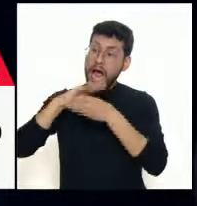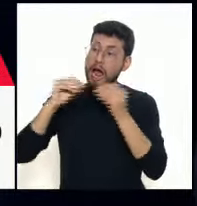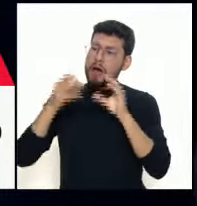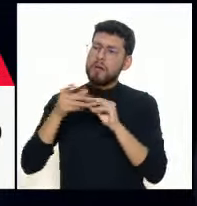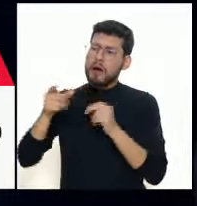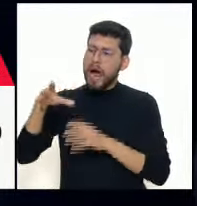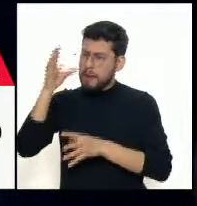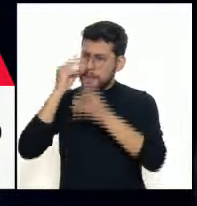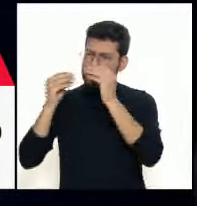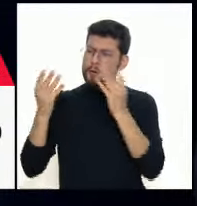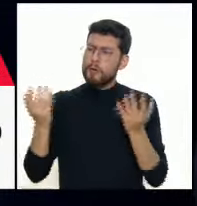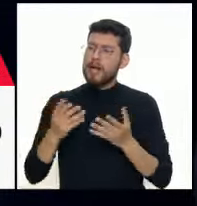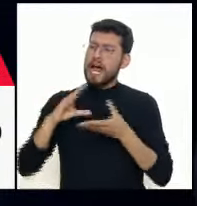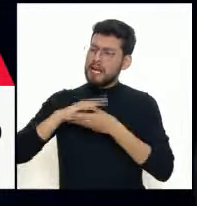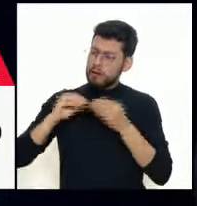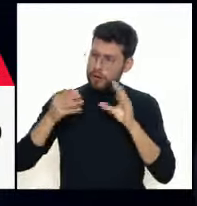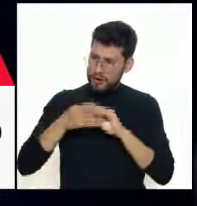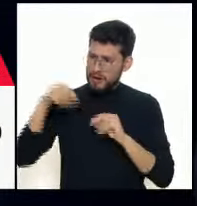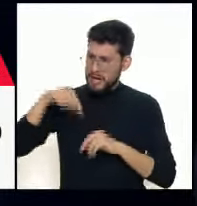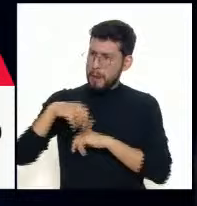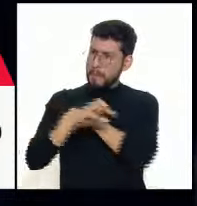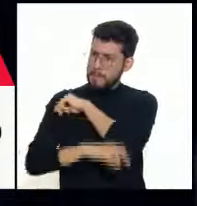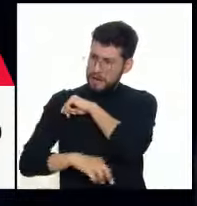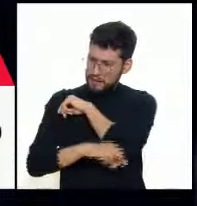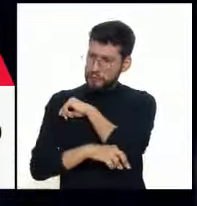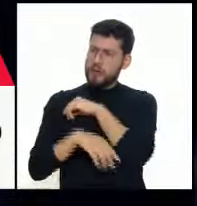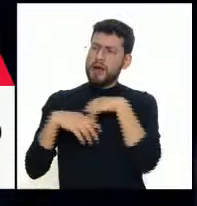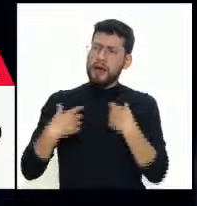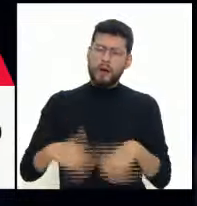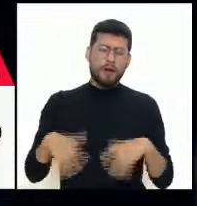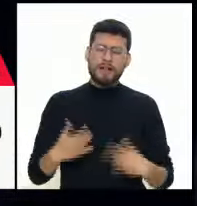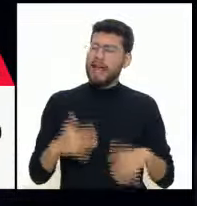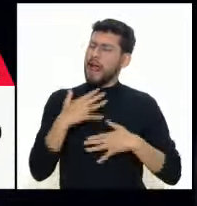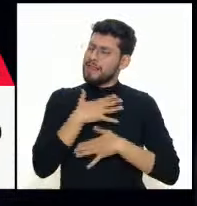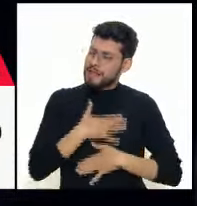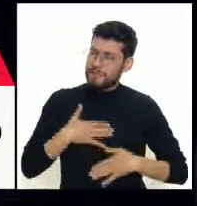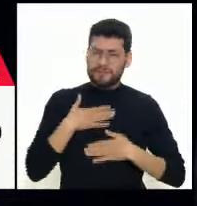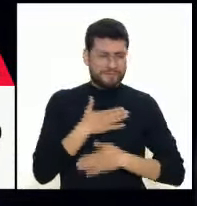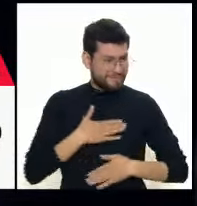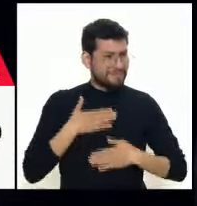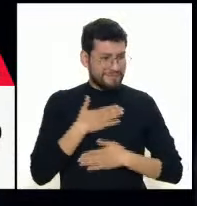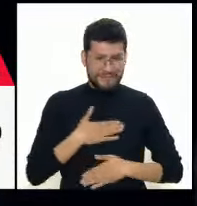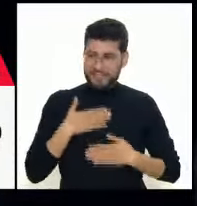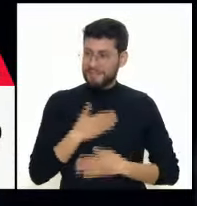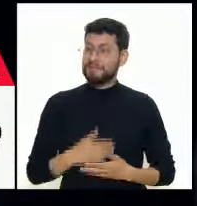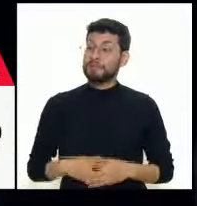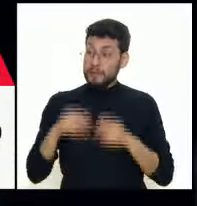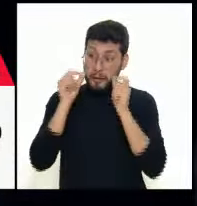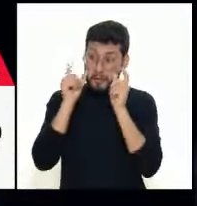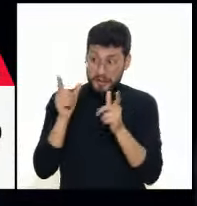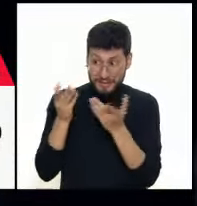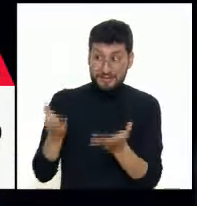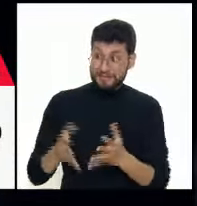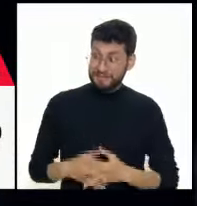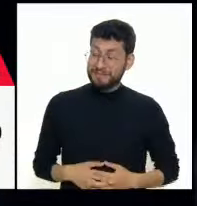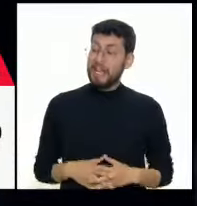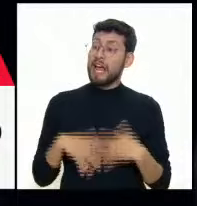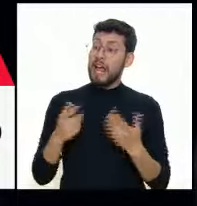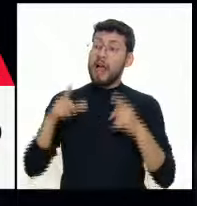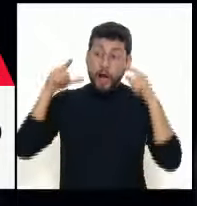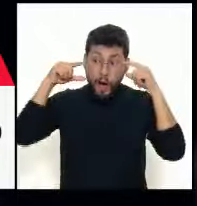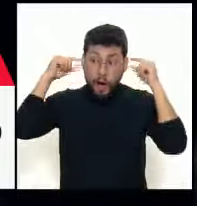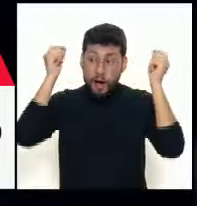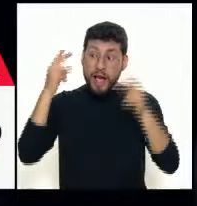donde van a aprender sobre la historia de nuestro país de una manera muy divertida. Y hay una sorpresa, hay un